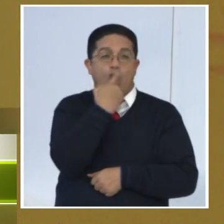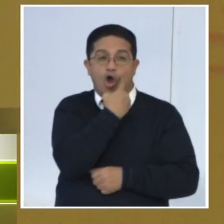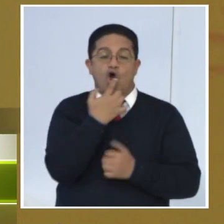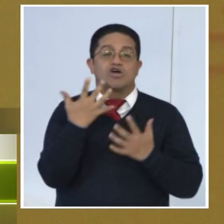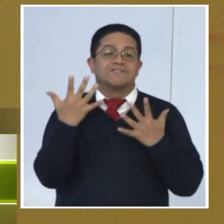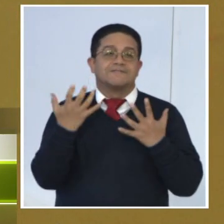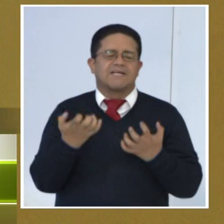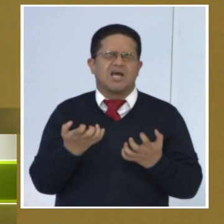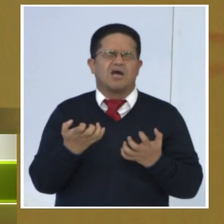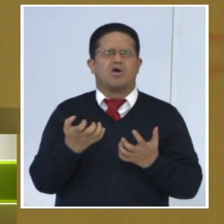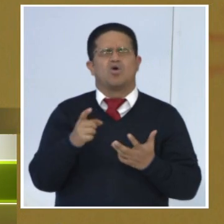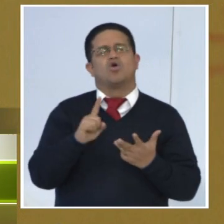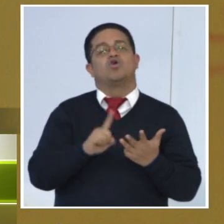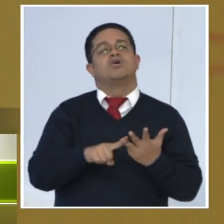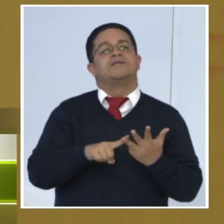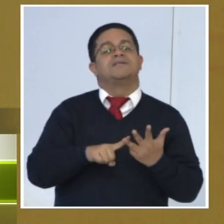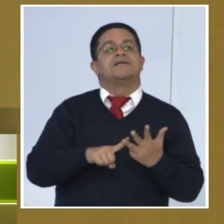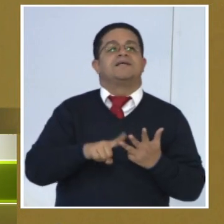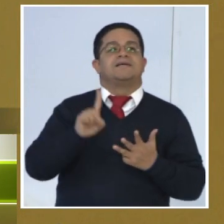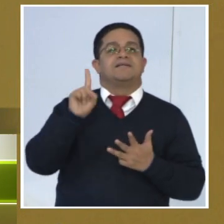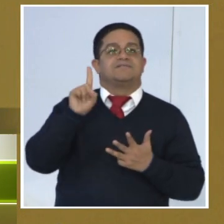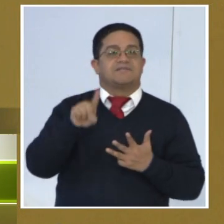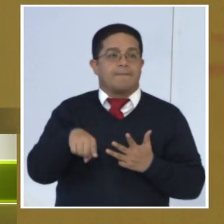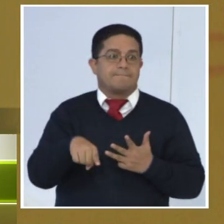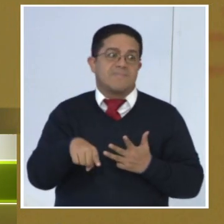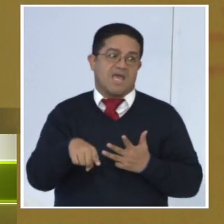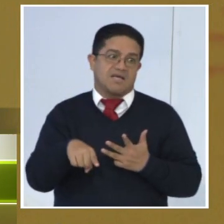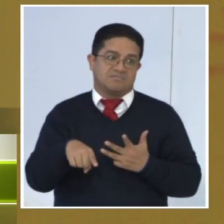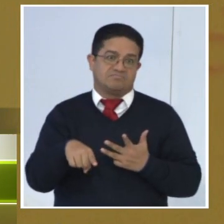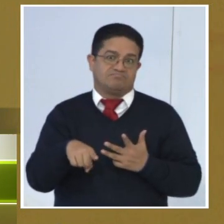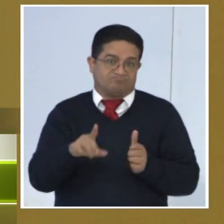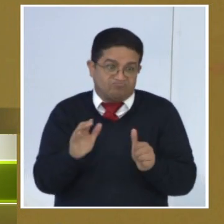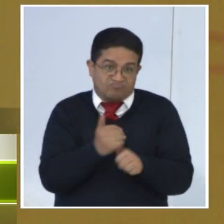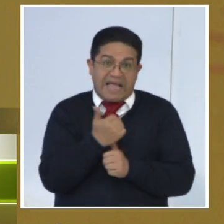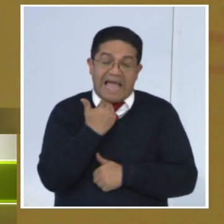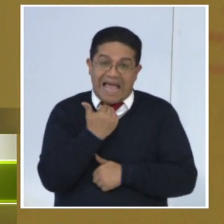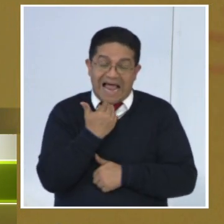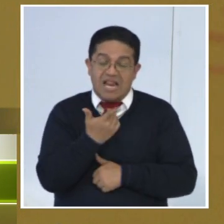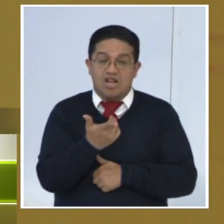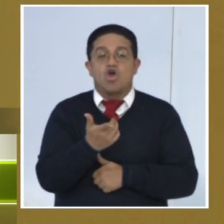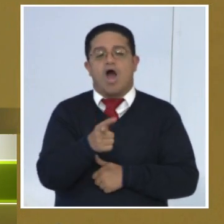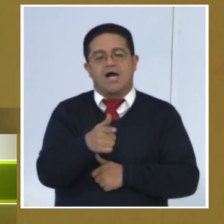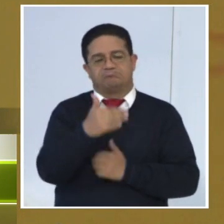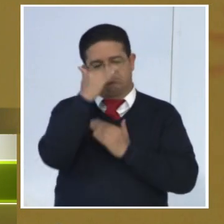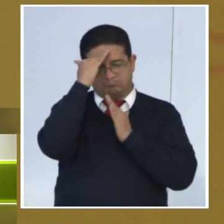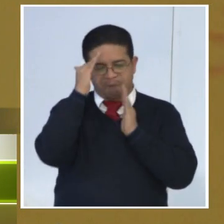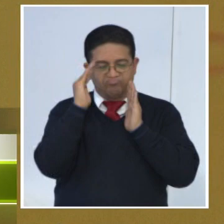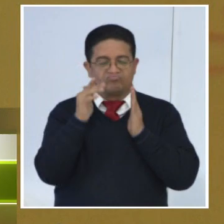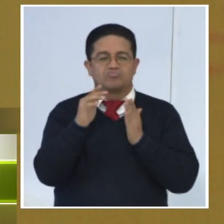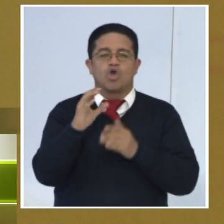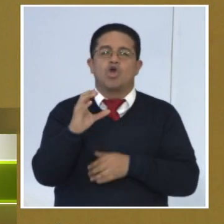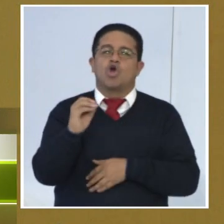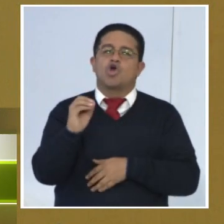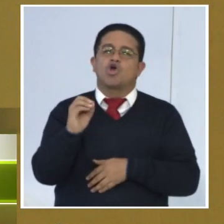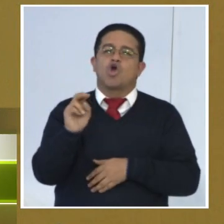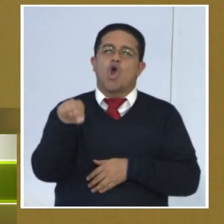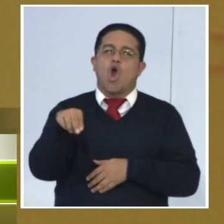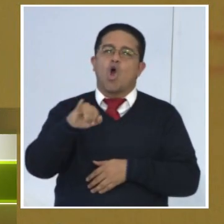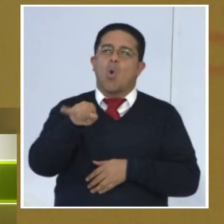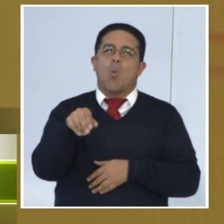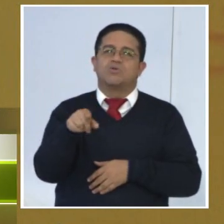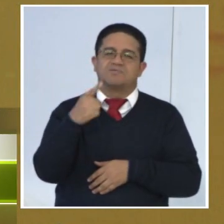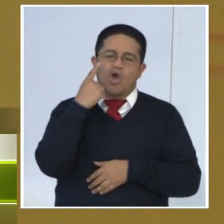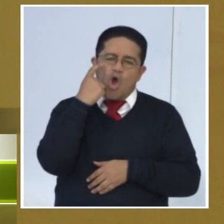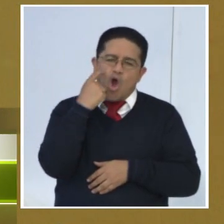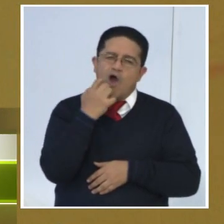lagrimeo y, por supuesto, tratar las patologías cuando se trata de una alergia en los ojos, conjuntivitis. En esta época